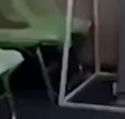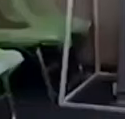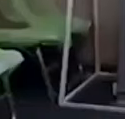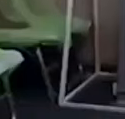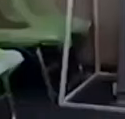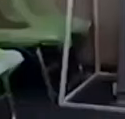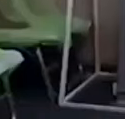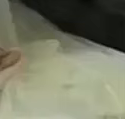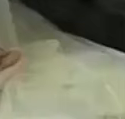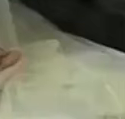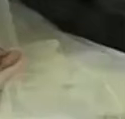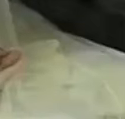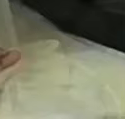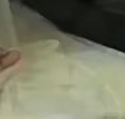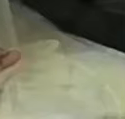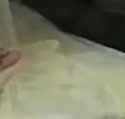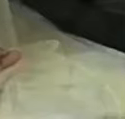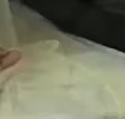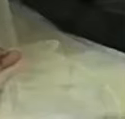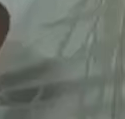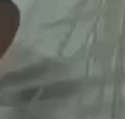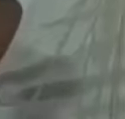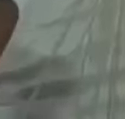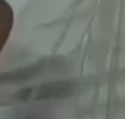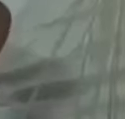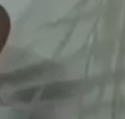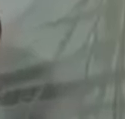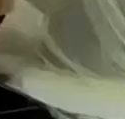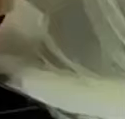¿qué va? No hay heroísmo.